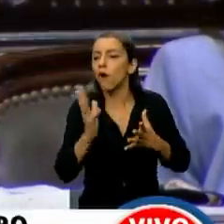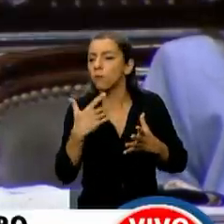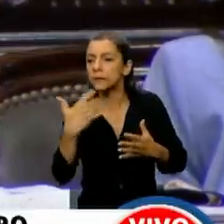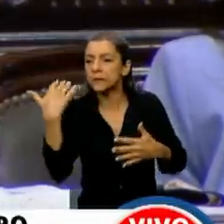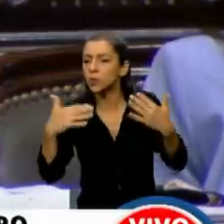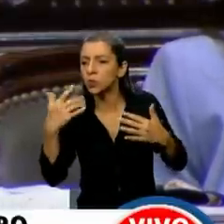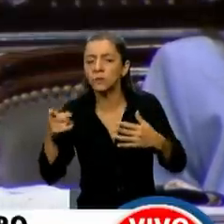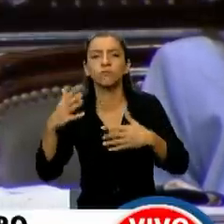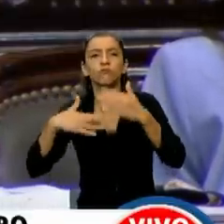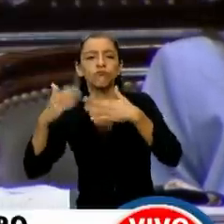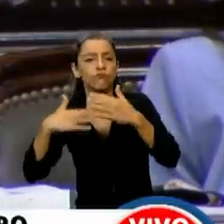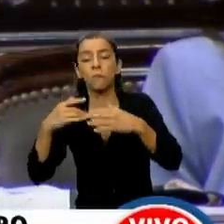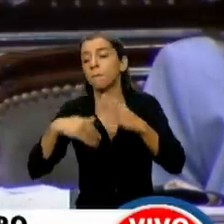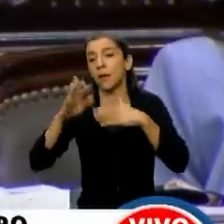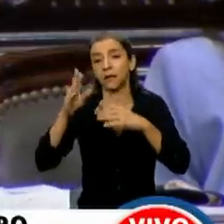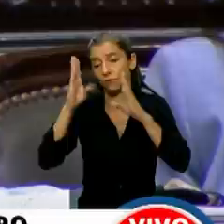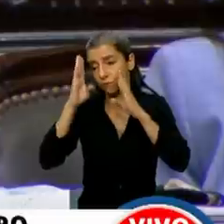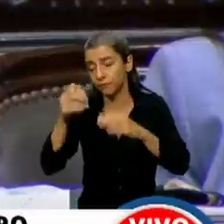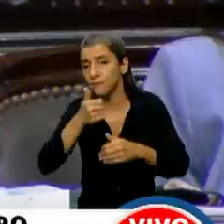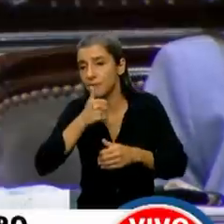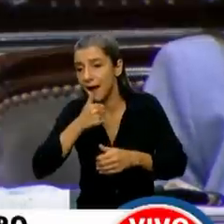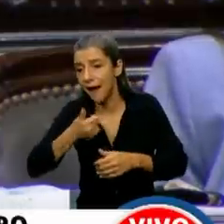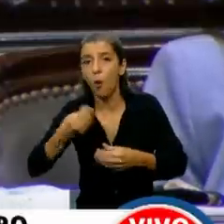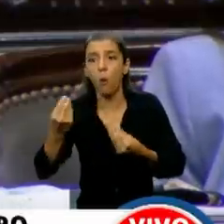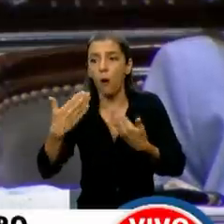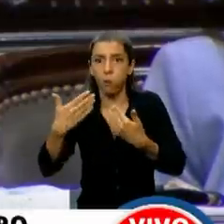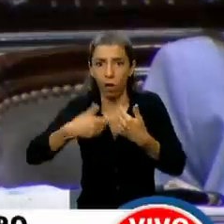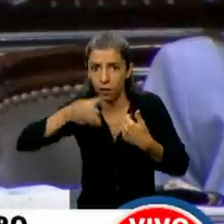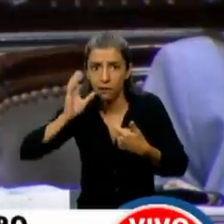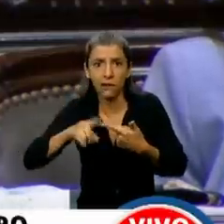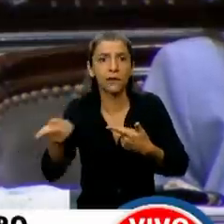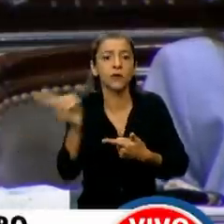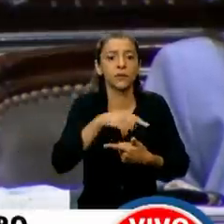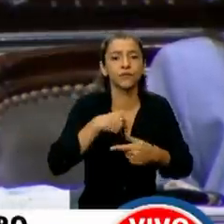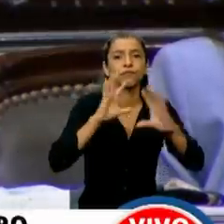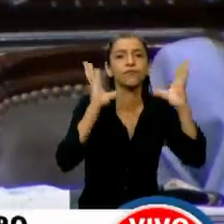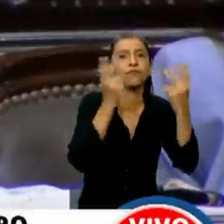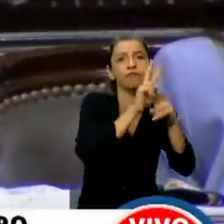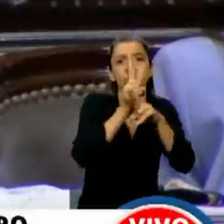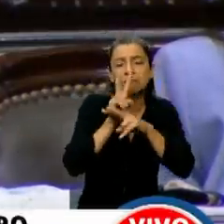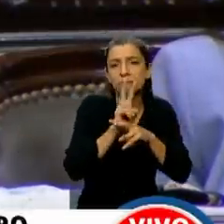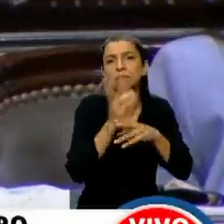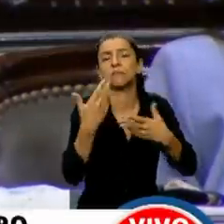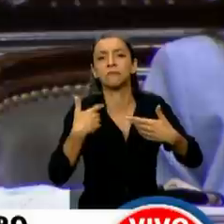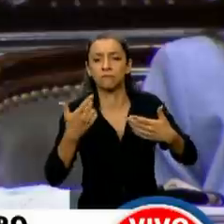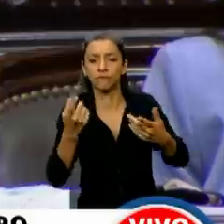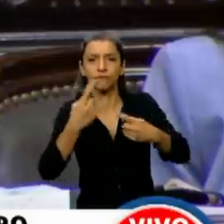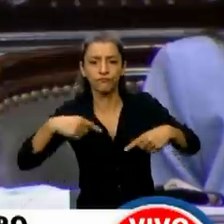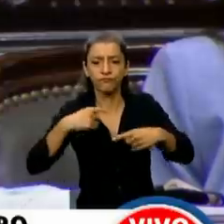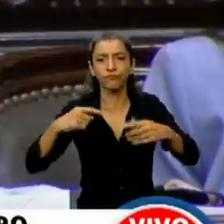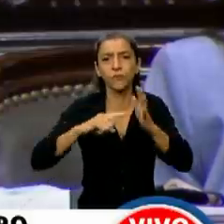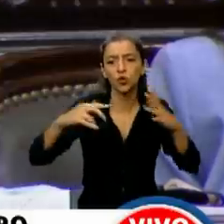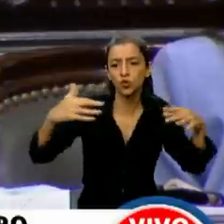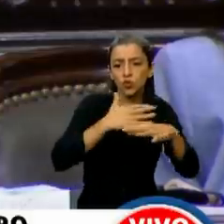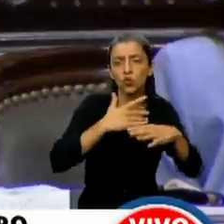básicamente en agua potable en cuestiones medioambientales en cuestiones de urbanización de barrios